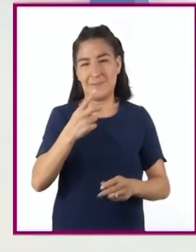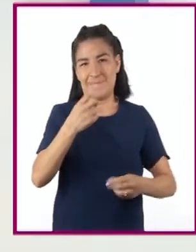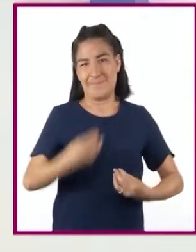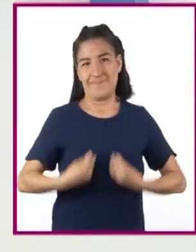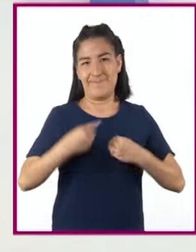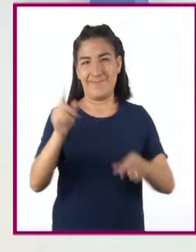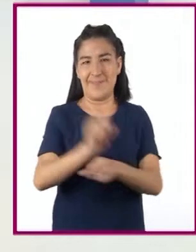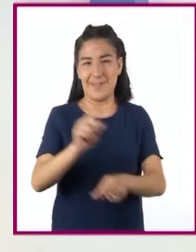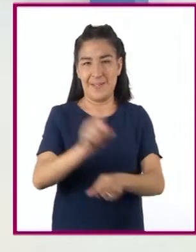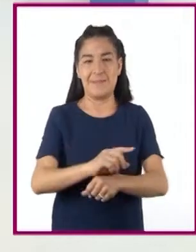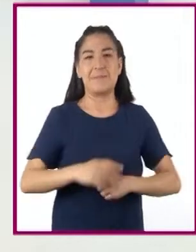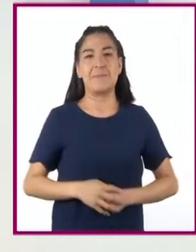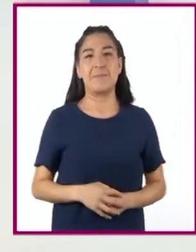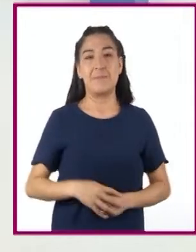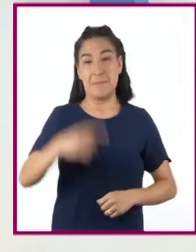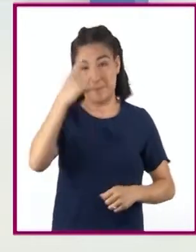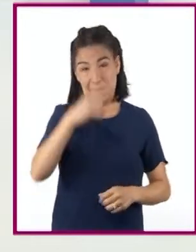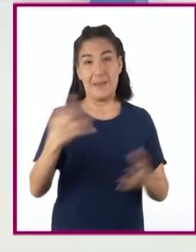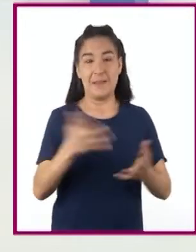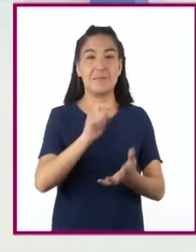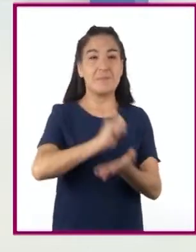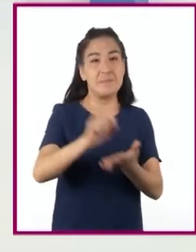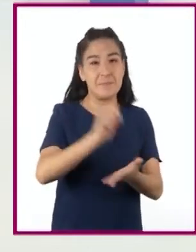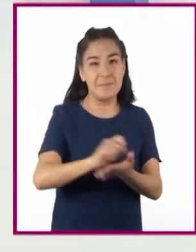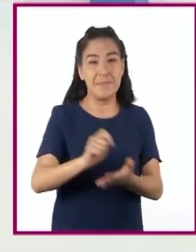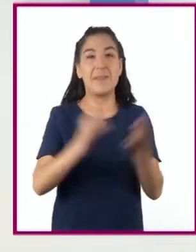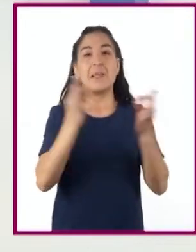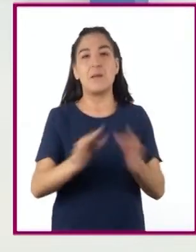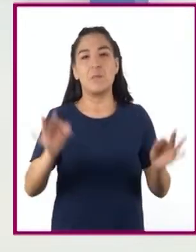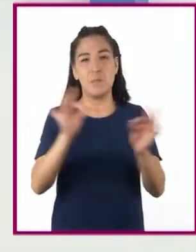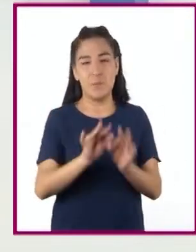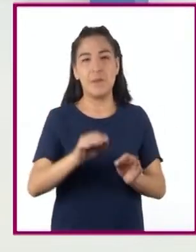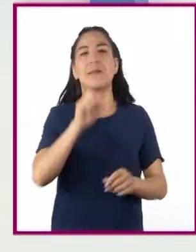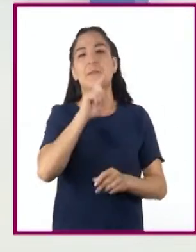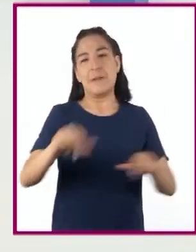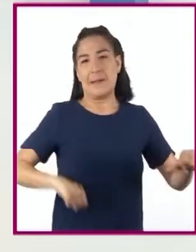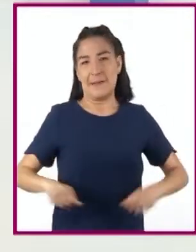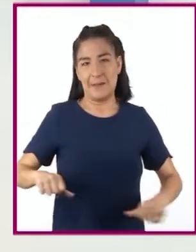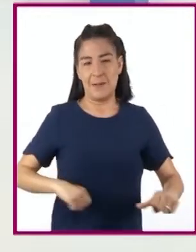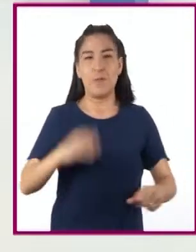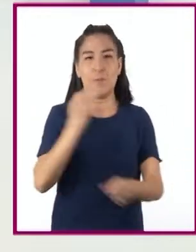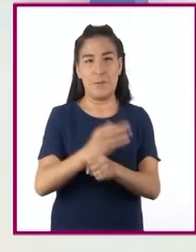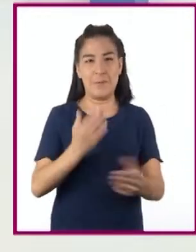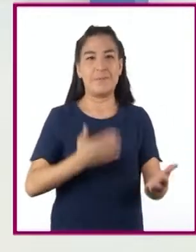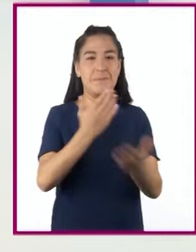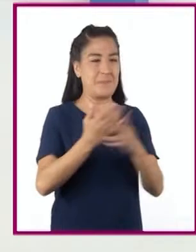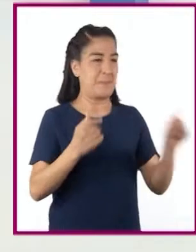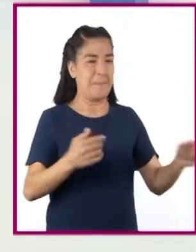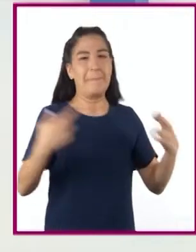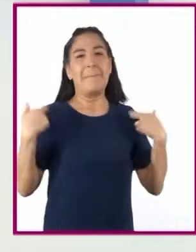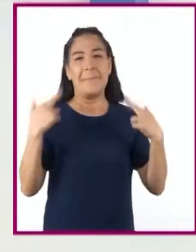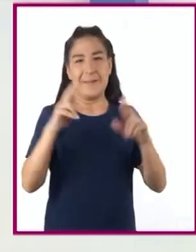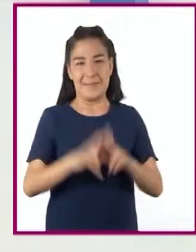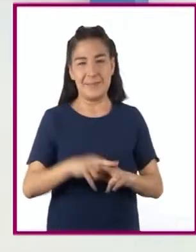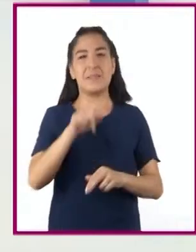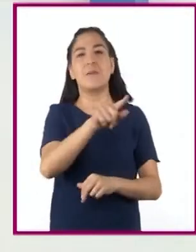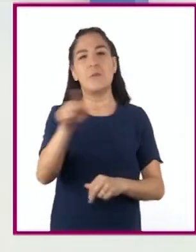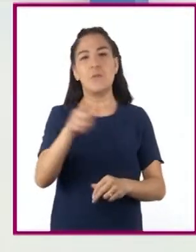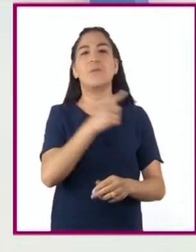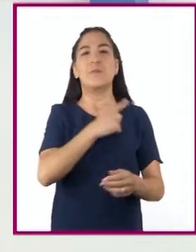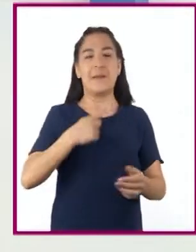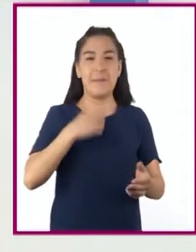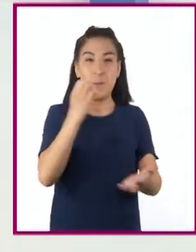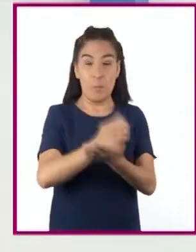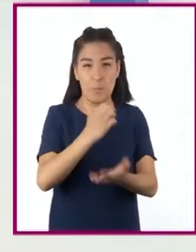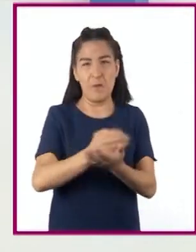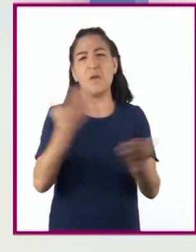cotidiana. Para realizar las anotaciones relevantes, así como las actividades propuestas por la maestra, tengan a la mano un cuaderno